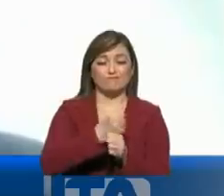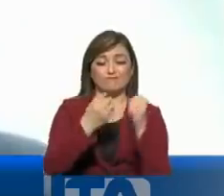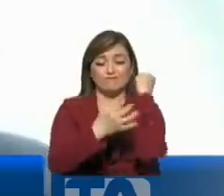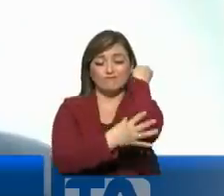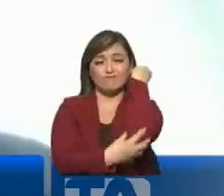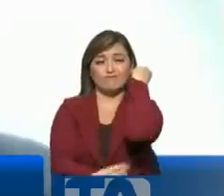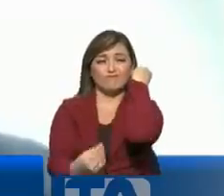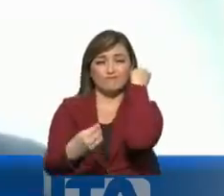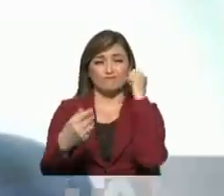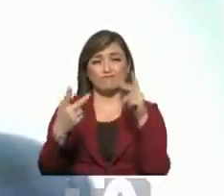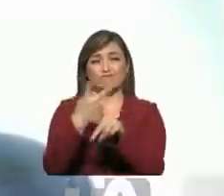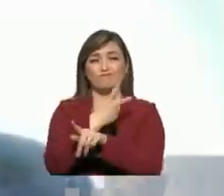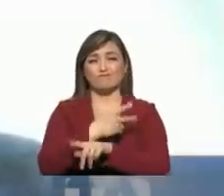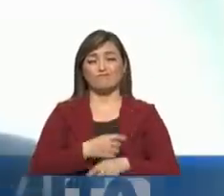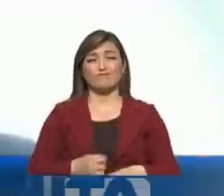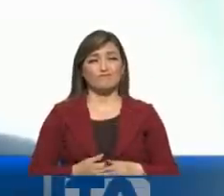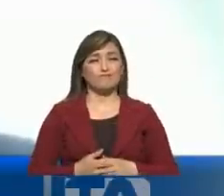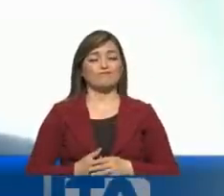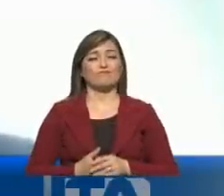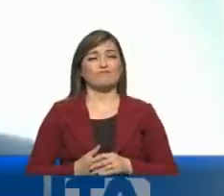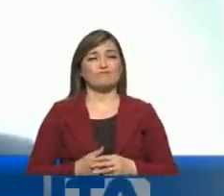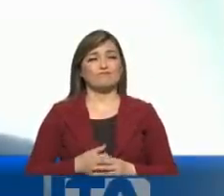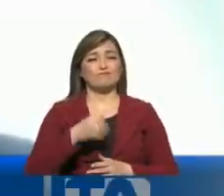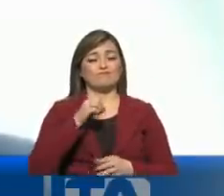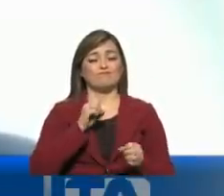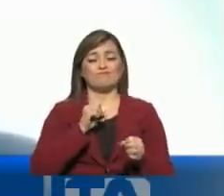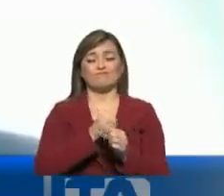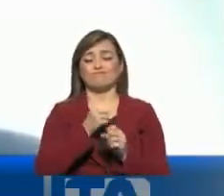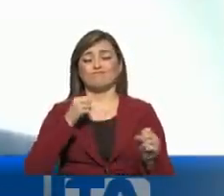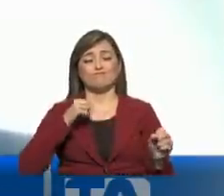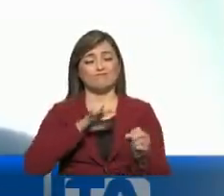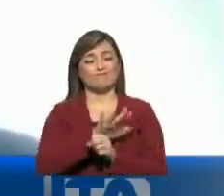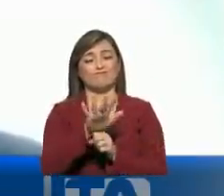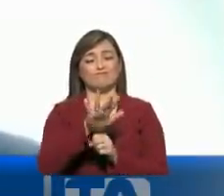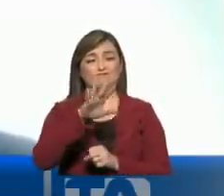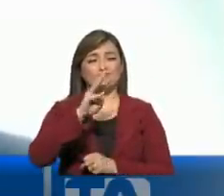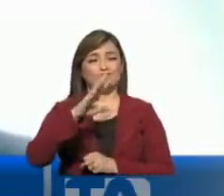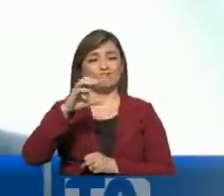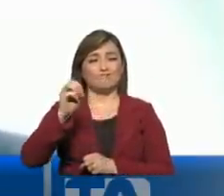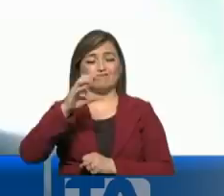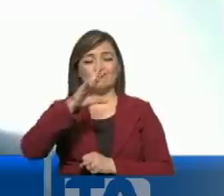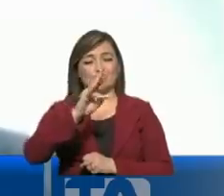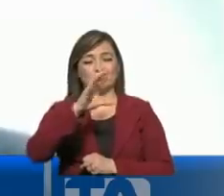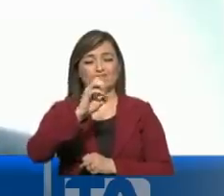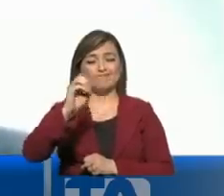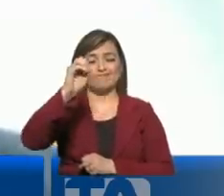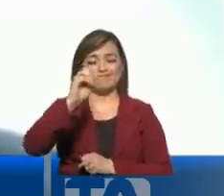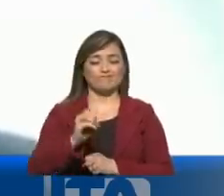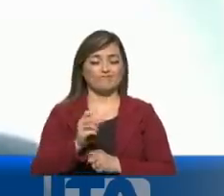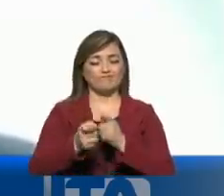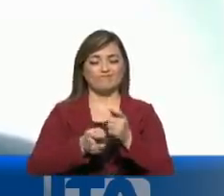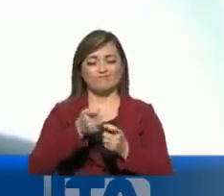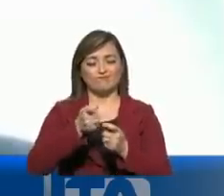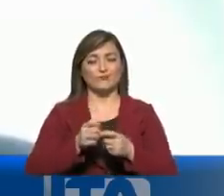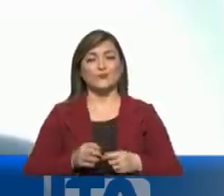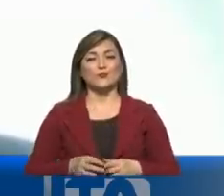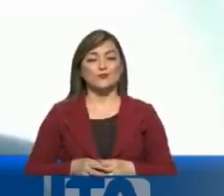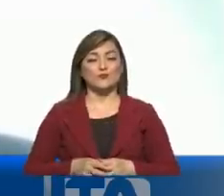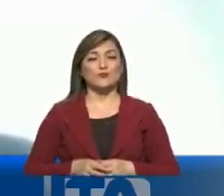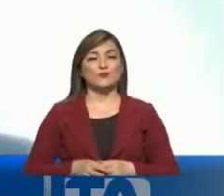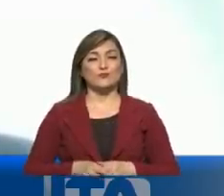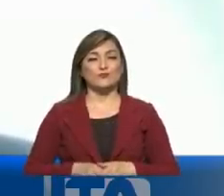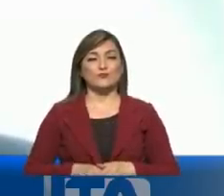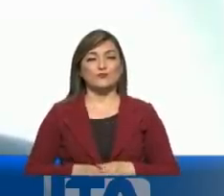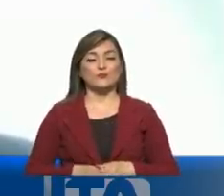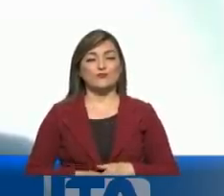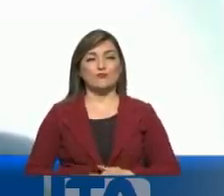pobreza. Nos ha afectado en un 60 hasta un 70% en ciertos casos en ventas. Tuvimos